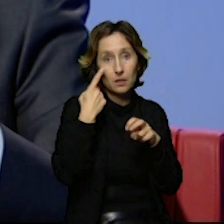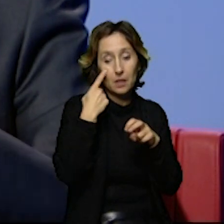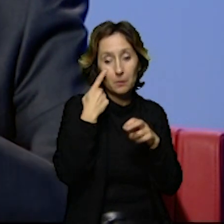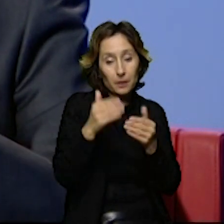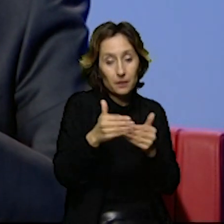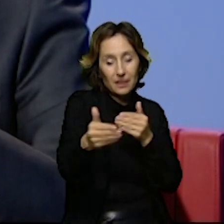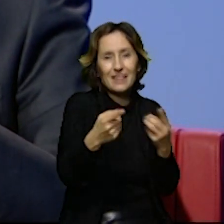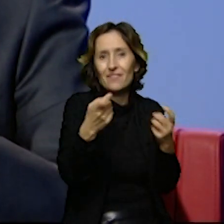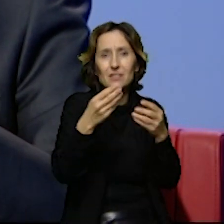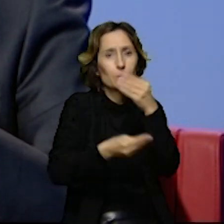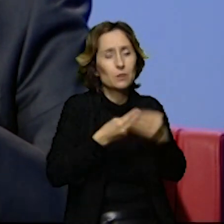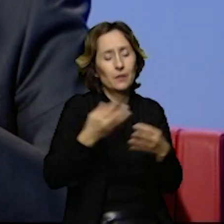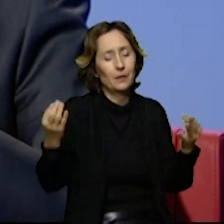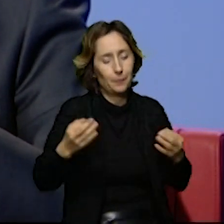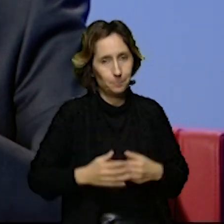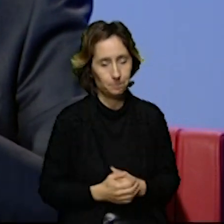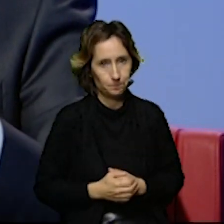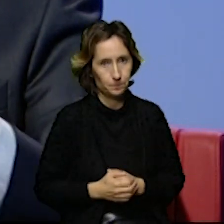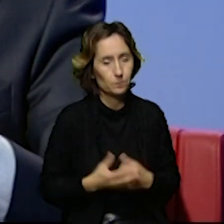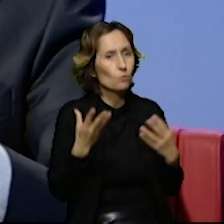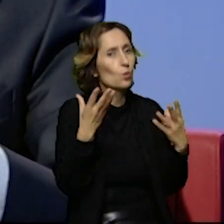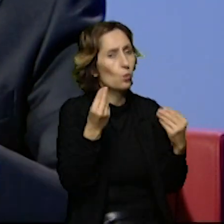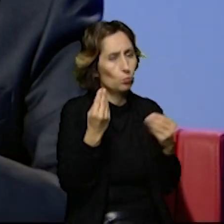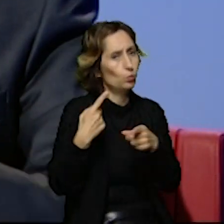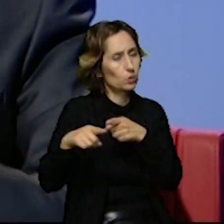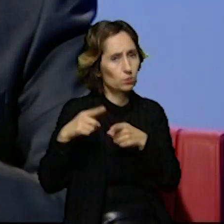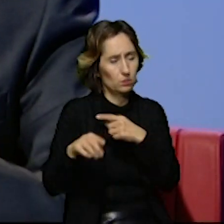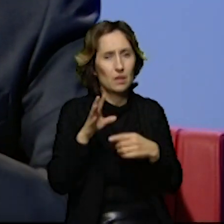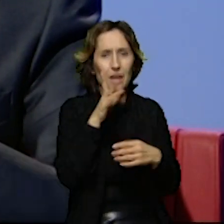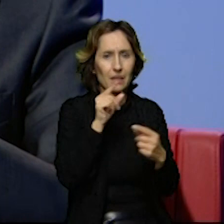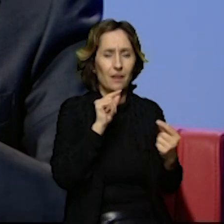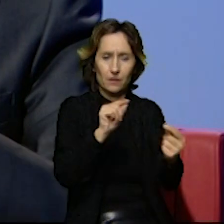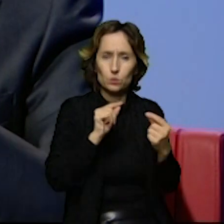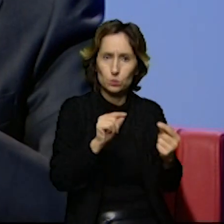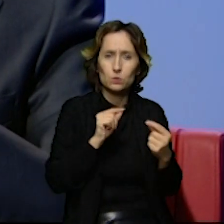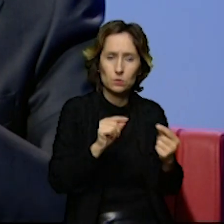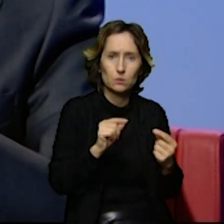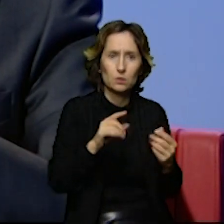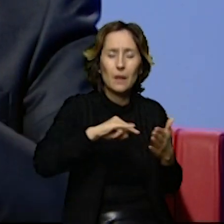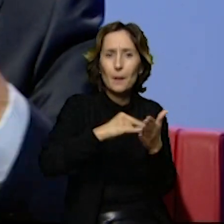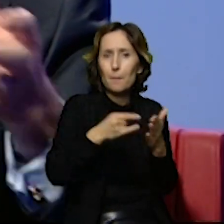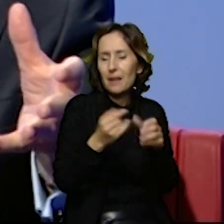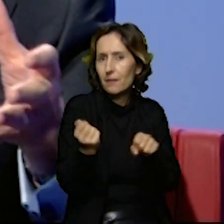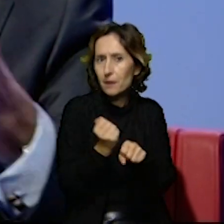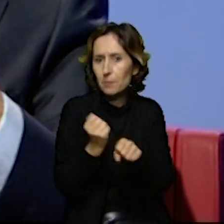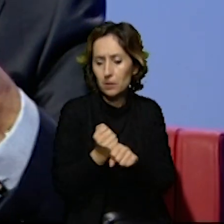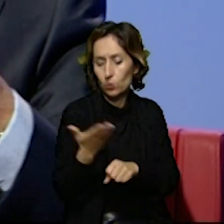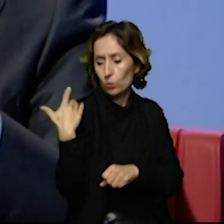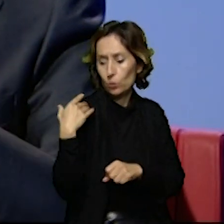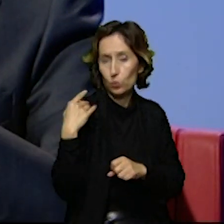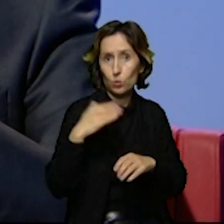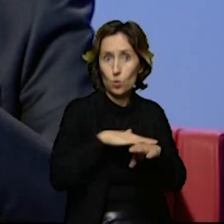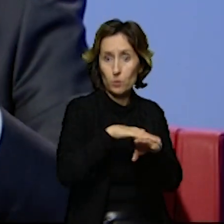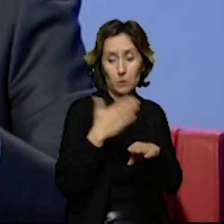hacer. Se van a necesitar hacer muchas cosas. Estamos discutiendo, estamos ahora empezando el plan de empleo, que el gobierno anterior no